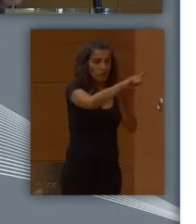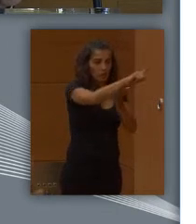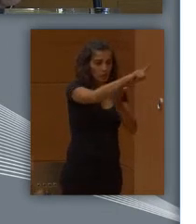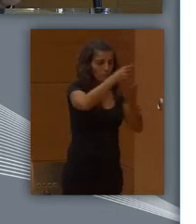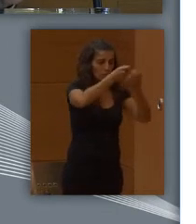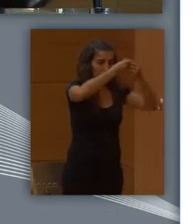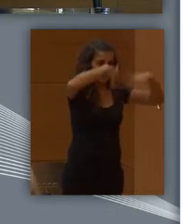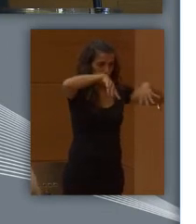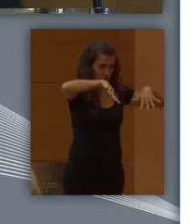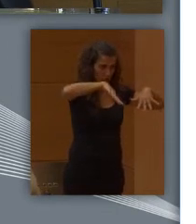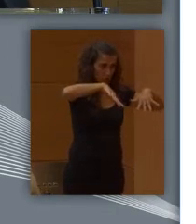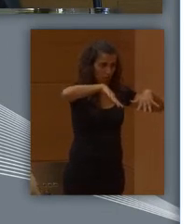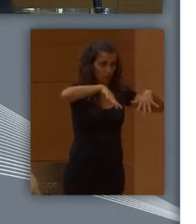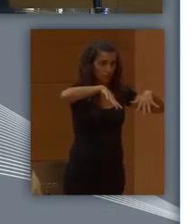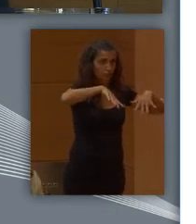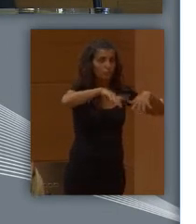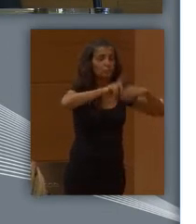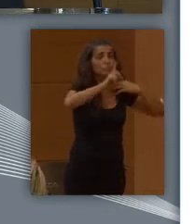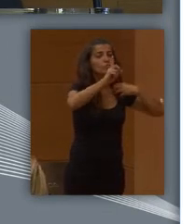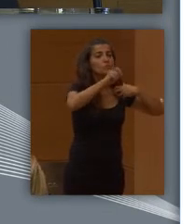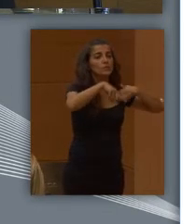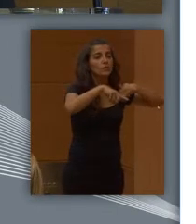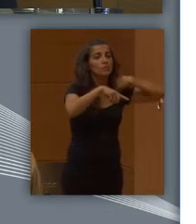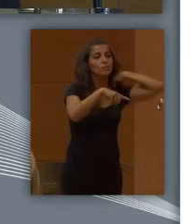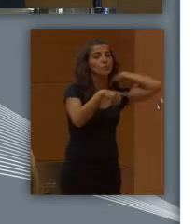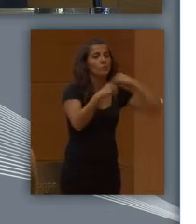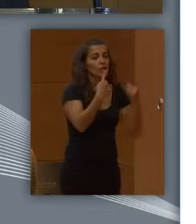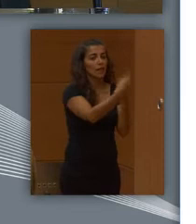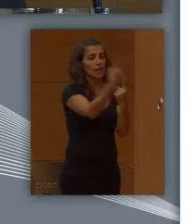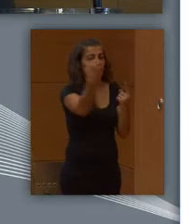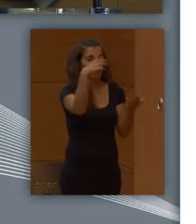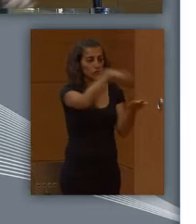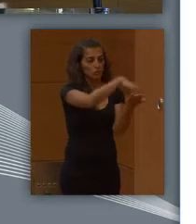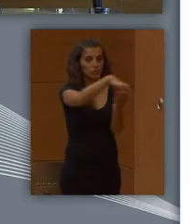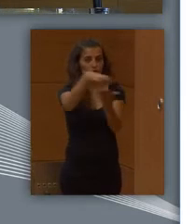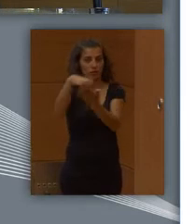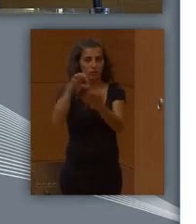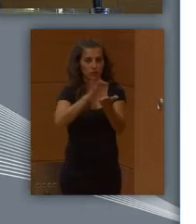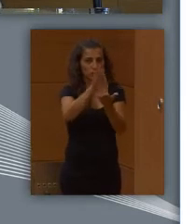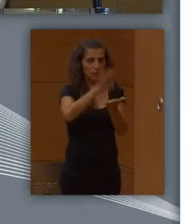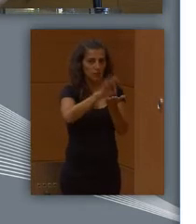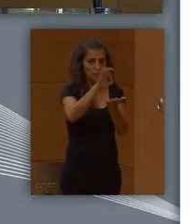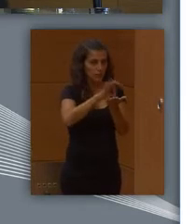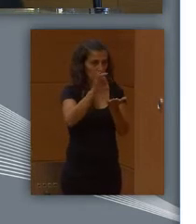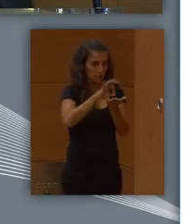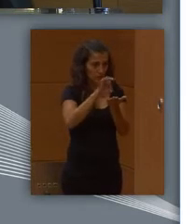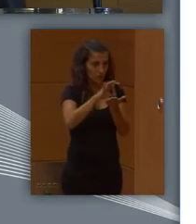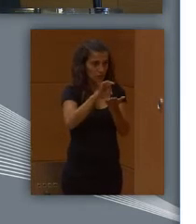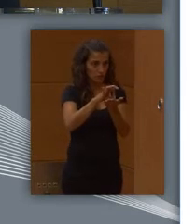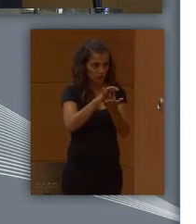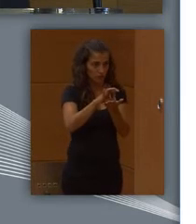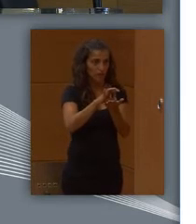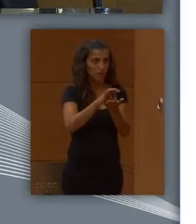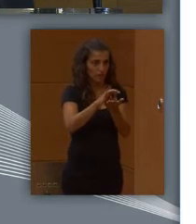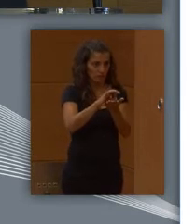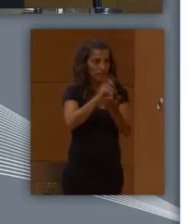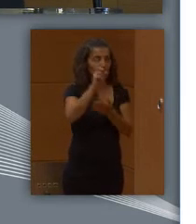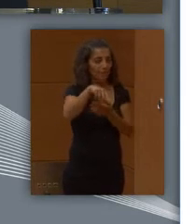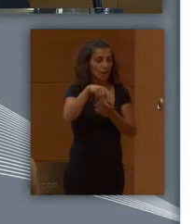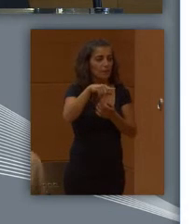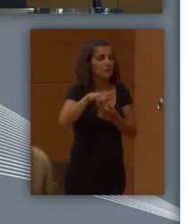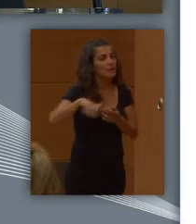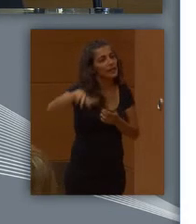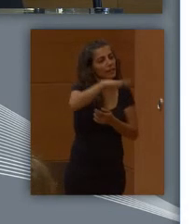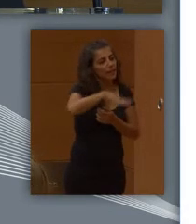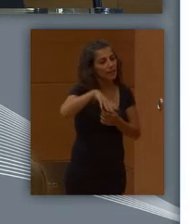del núcleo. Luego, de cada estación damos los servicios que tiene. También tenemos la geolocalización en el